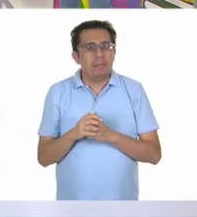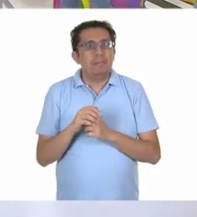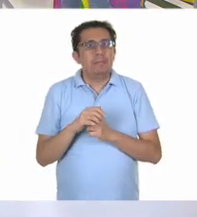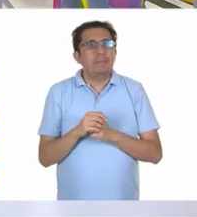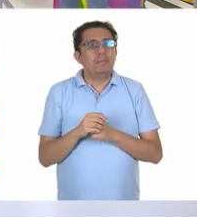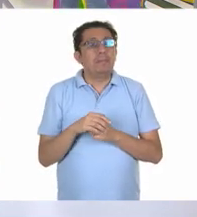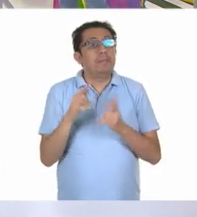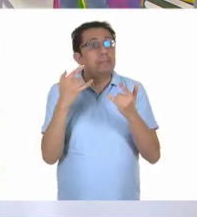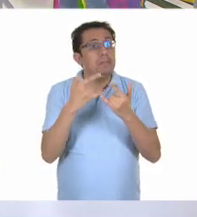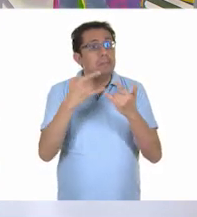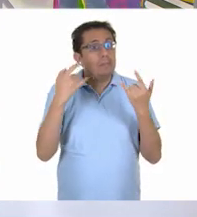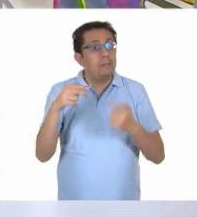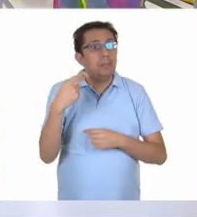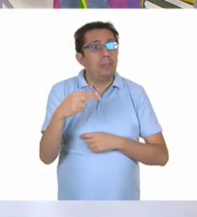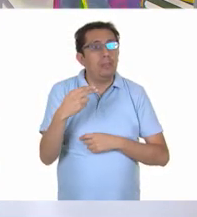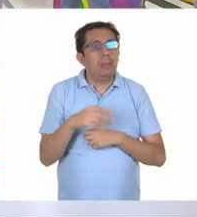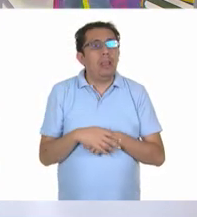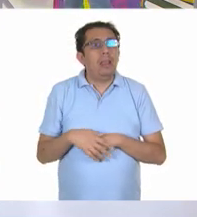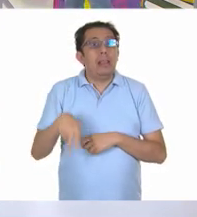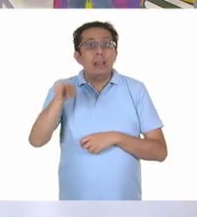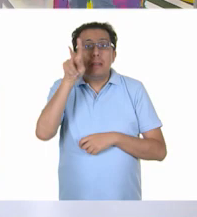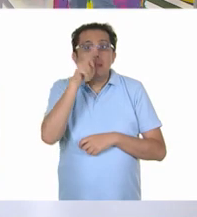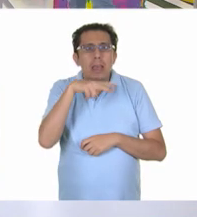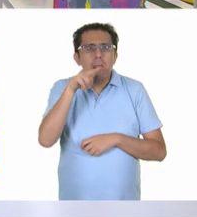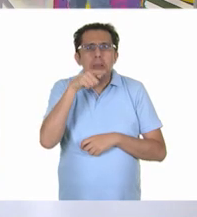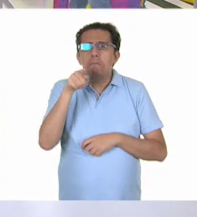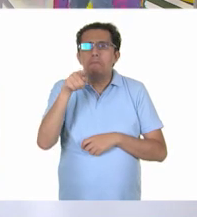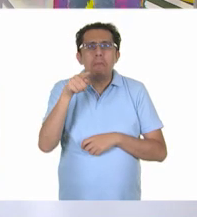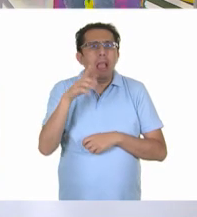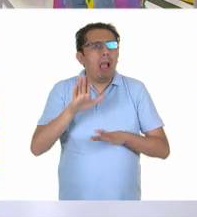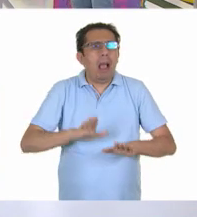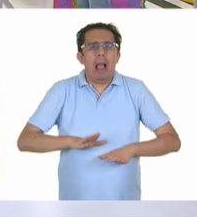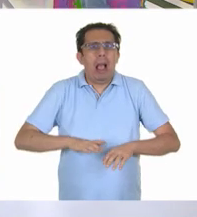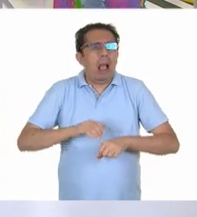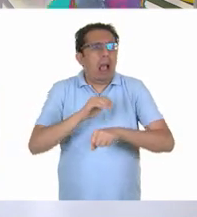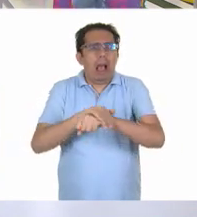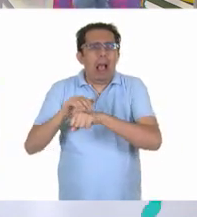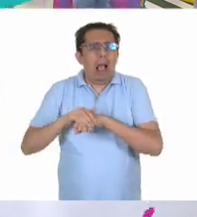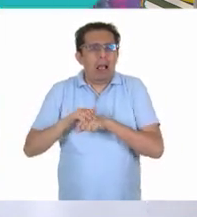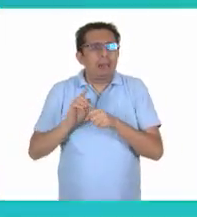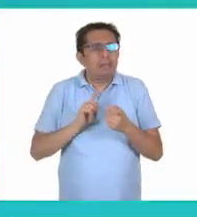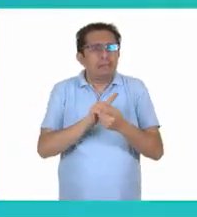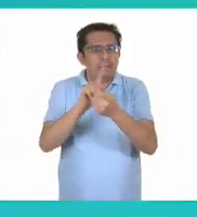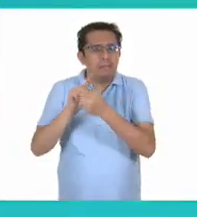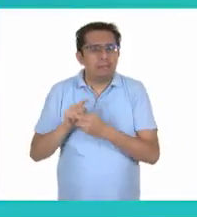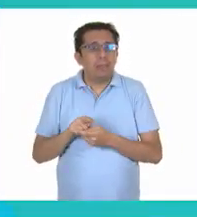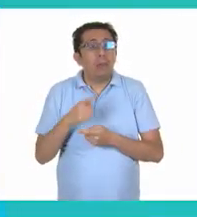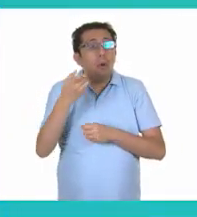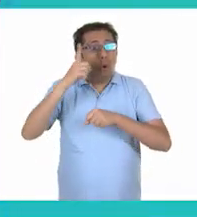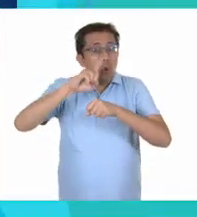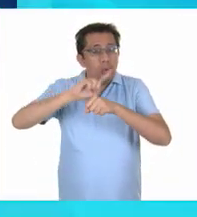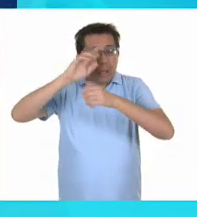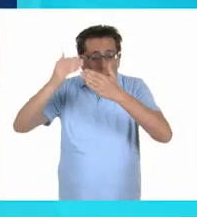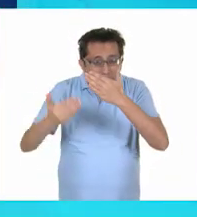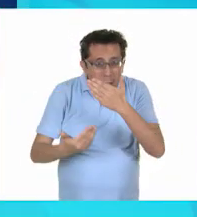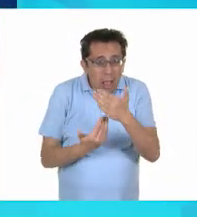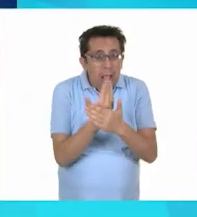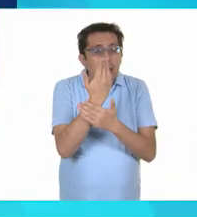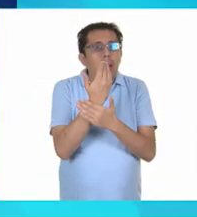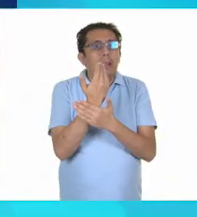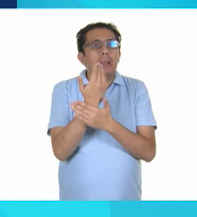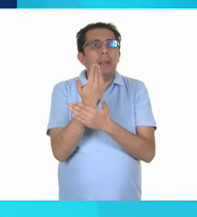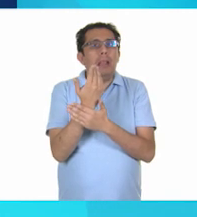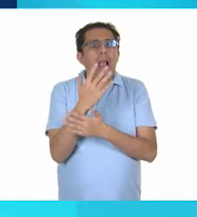que pongan mucha atención. Sí, el siguiente cuento se llama La Serpiente Amigable. Un